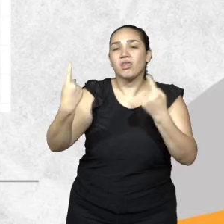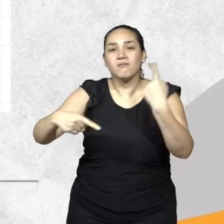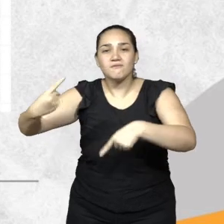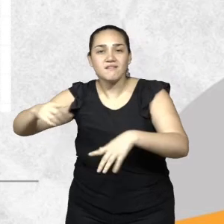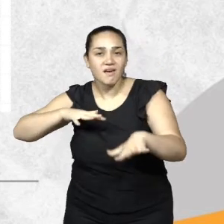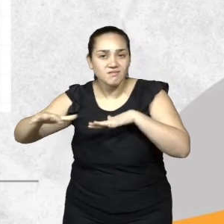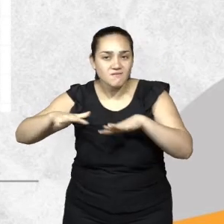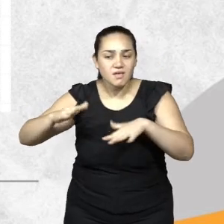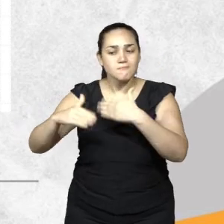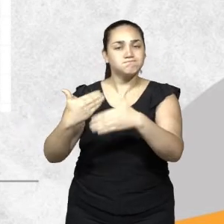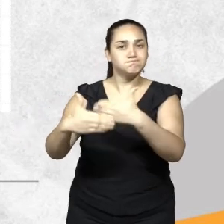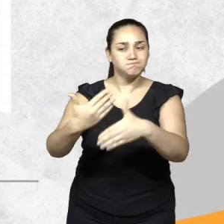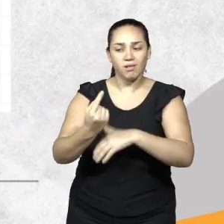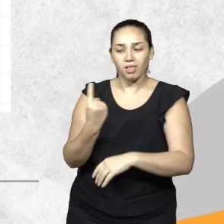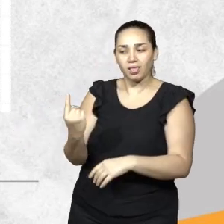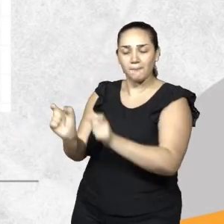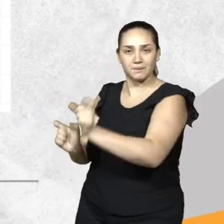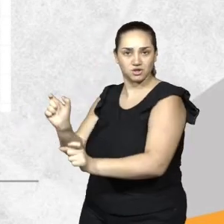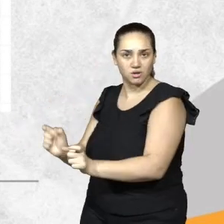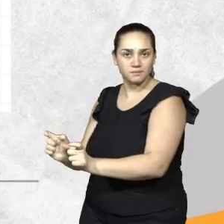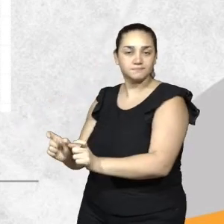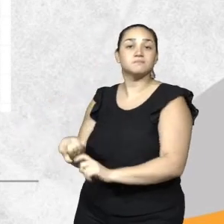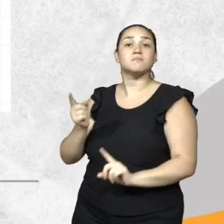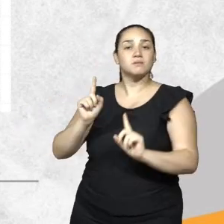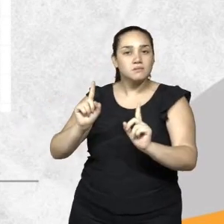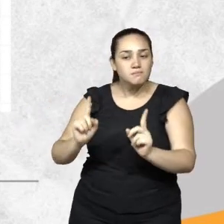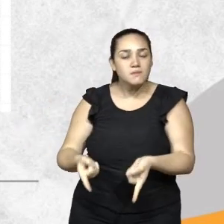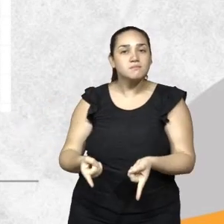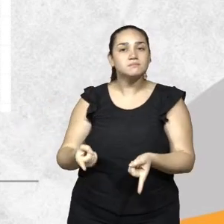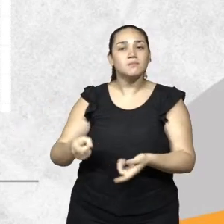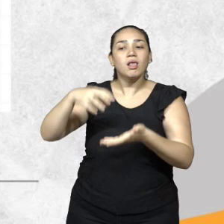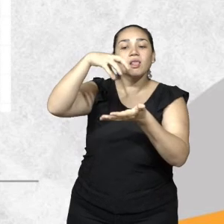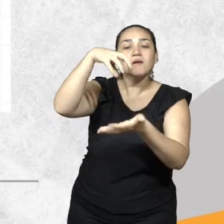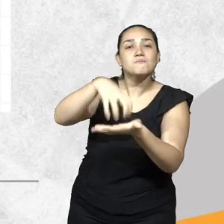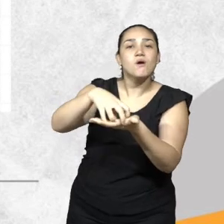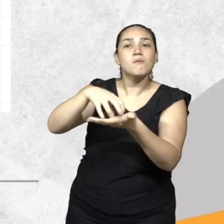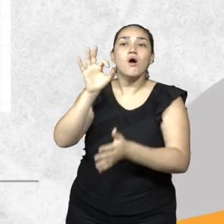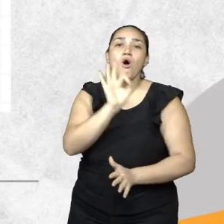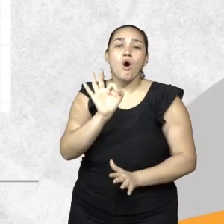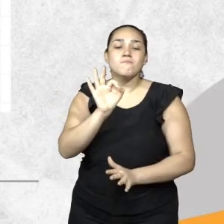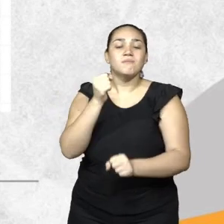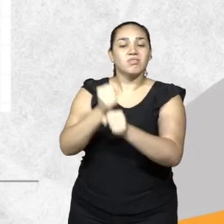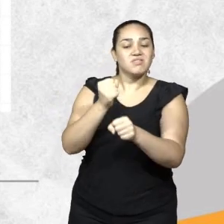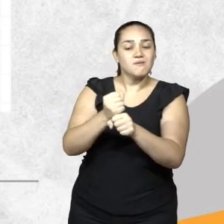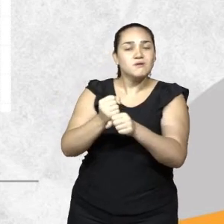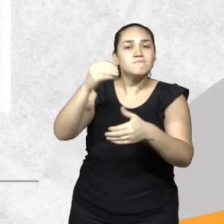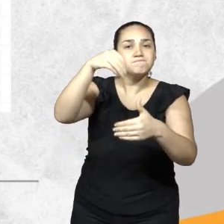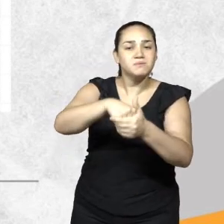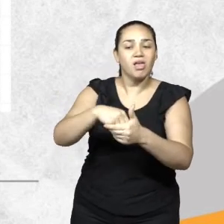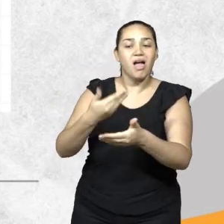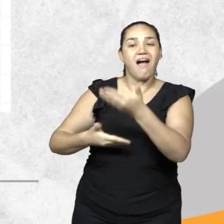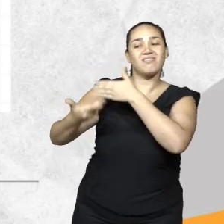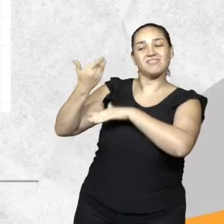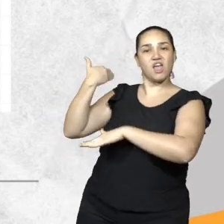que desarrollen los individuos, aun cuando el inmueble o el tipo de labor que se realiza sea anterior